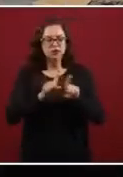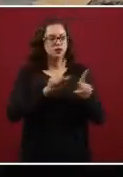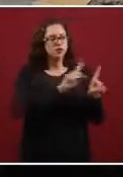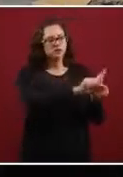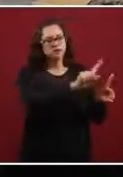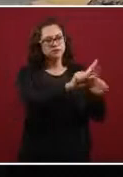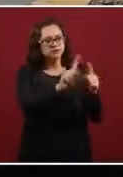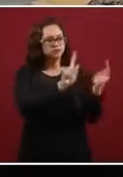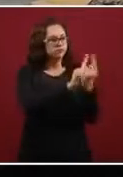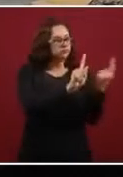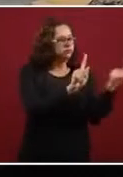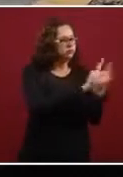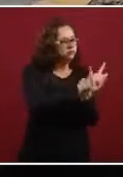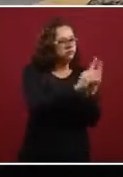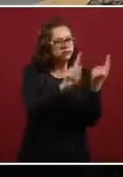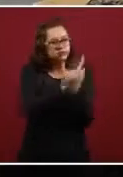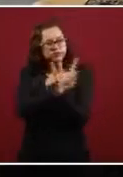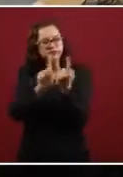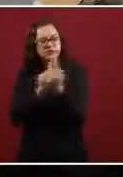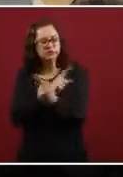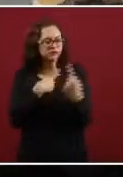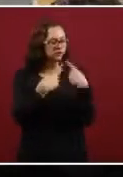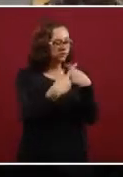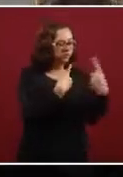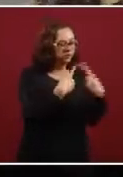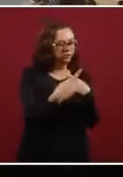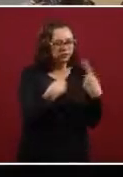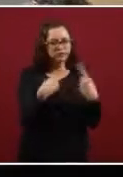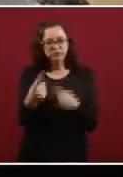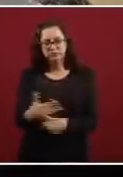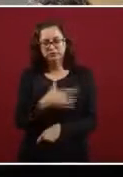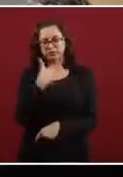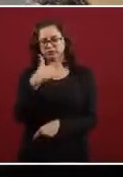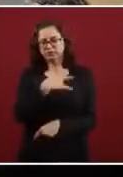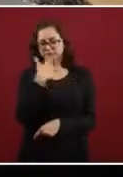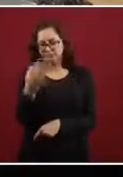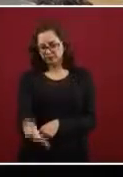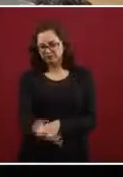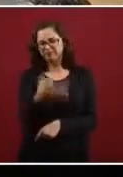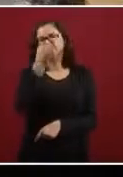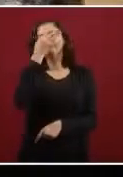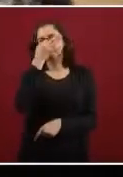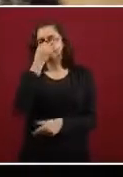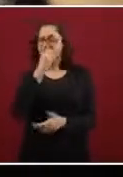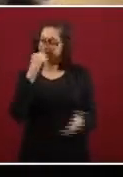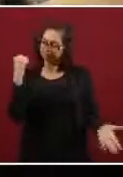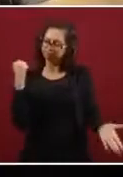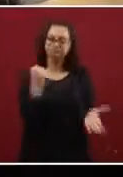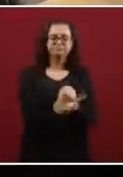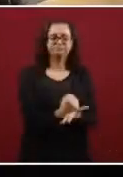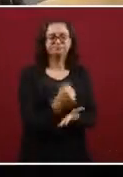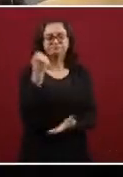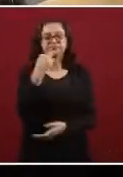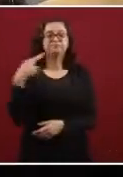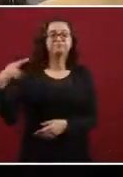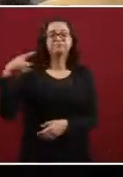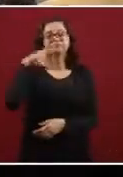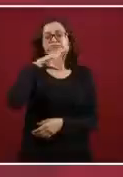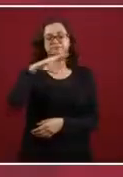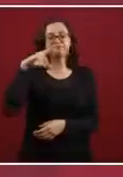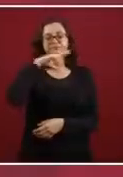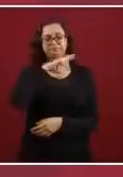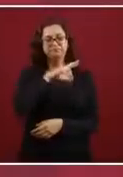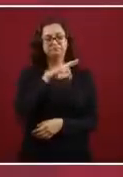Unidos, nos hacen pensar que el fin de esta compleja historia se acerca y que pronto veremos